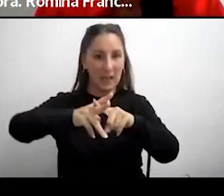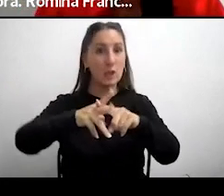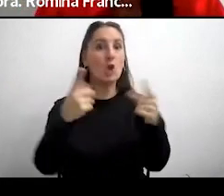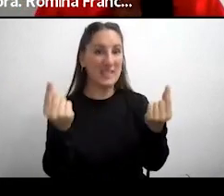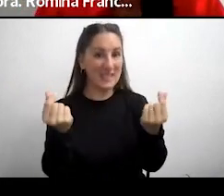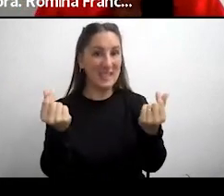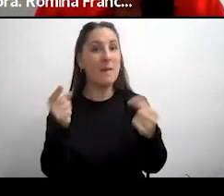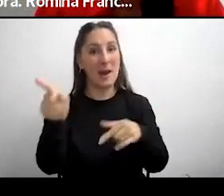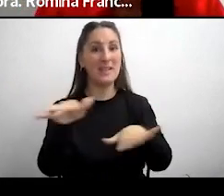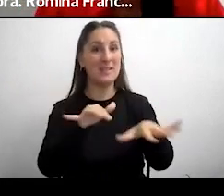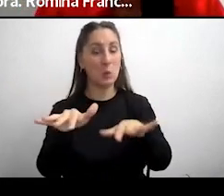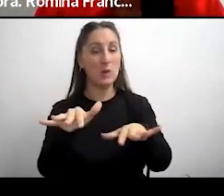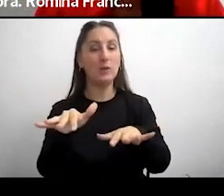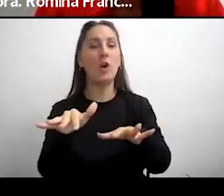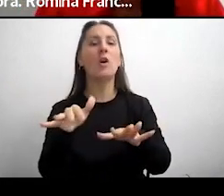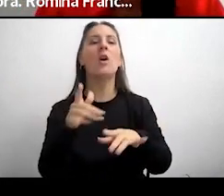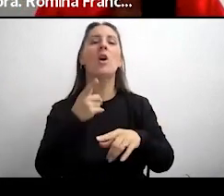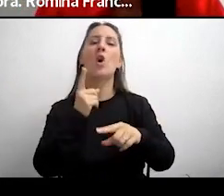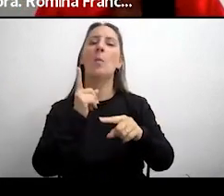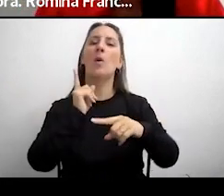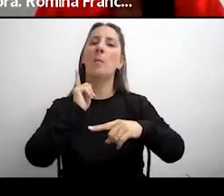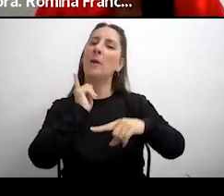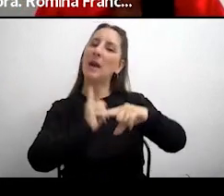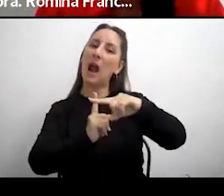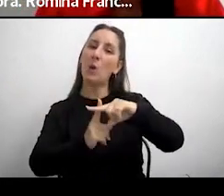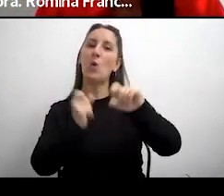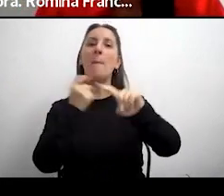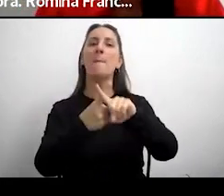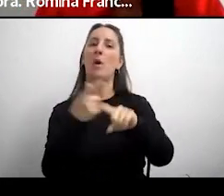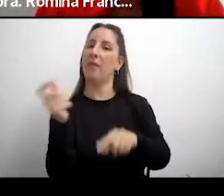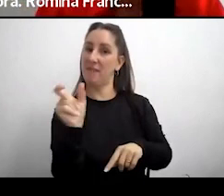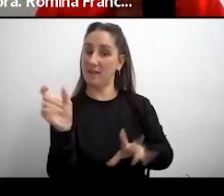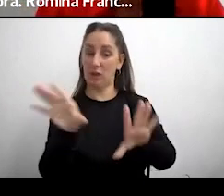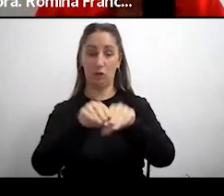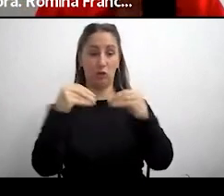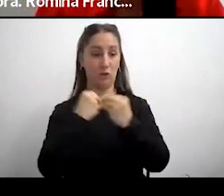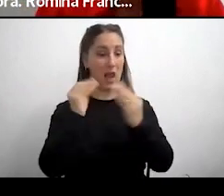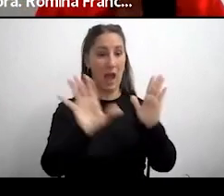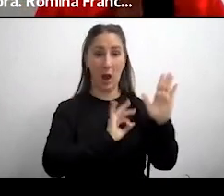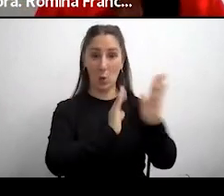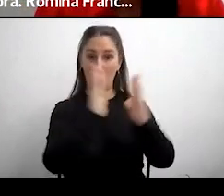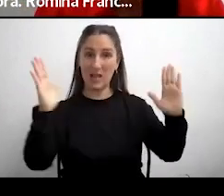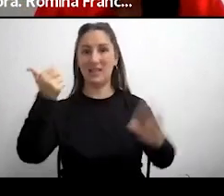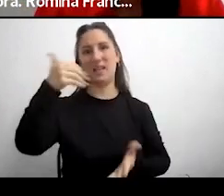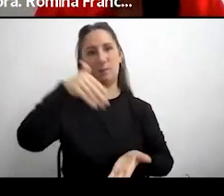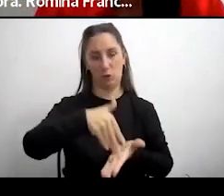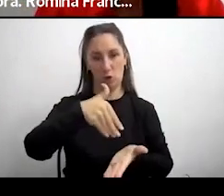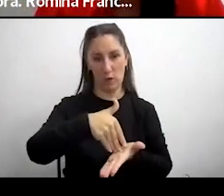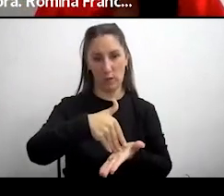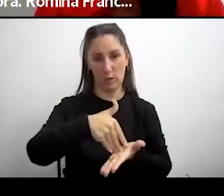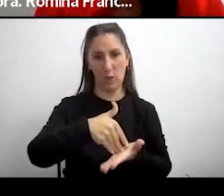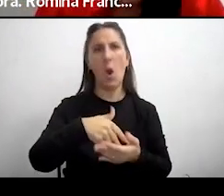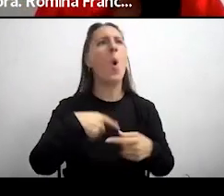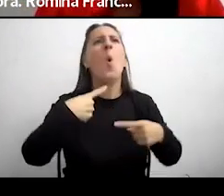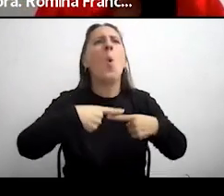en esas situaciones, sacarlos como por diferencia, decir, bueno, en el total del año me llevé 6 millones. No sé cuándo me lo llevé,